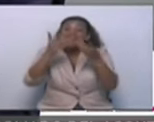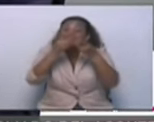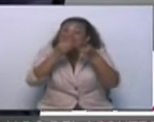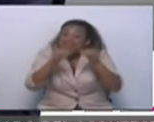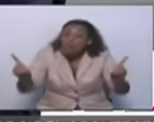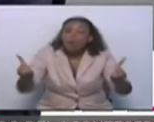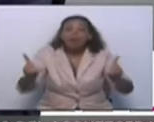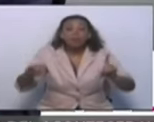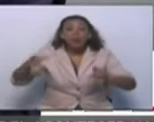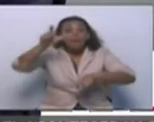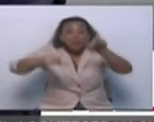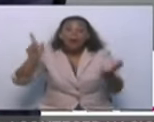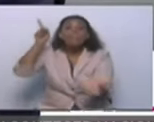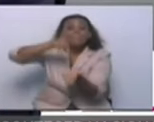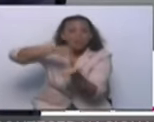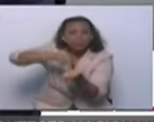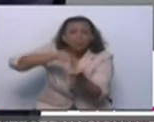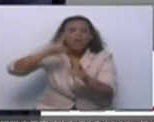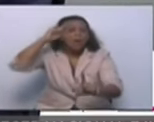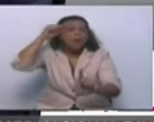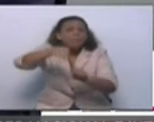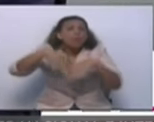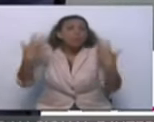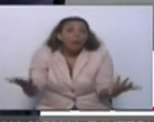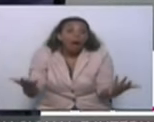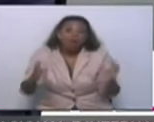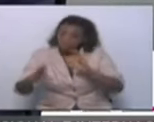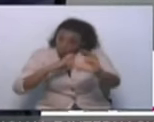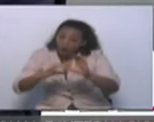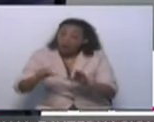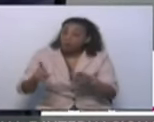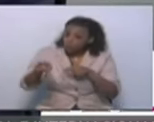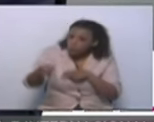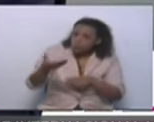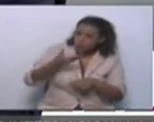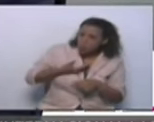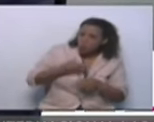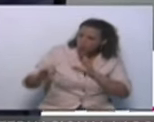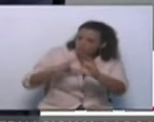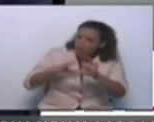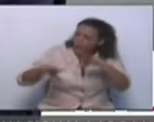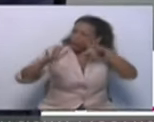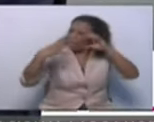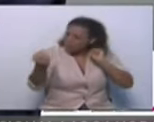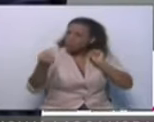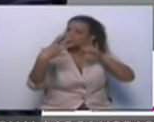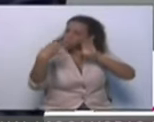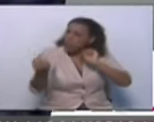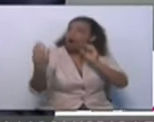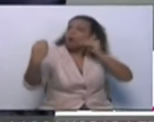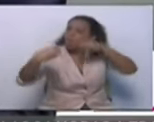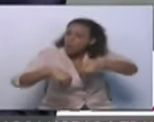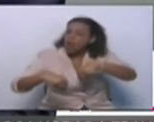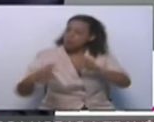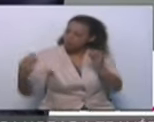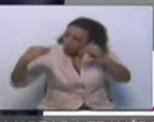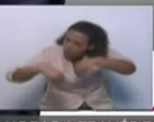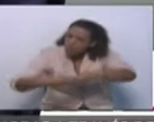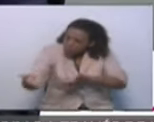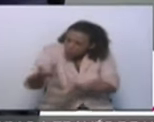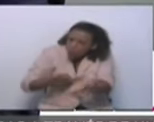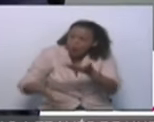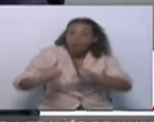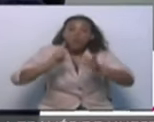democratizador de la sociedad venezolana. ¿Y con qué se democratiza? Dialogando, escuchando y buscando entendimiento, acuerdos. Luego